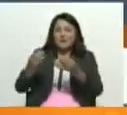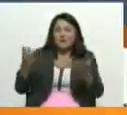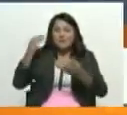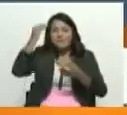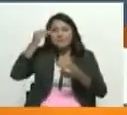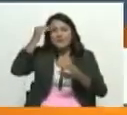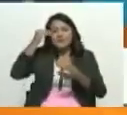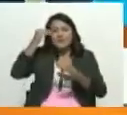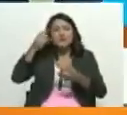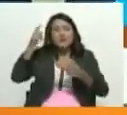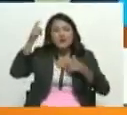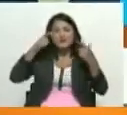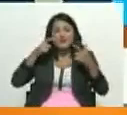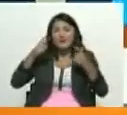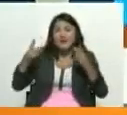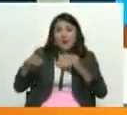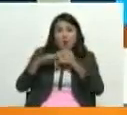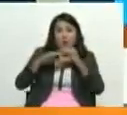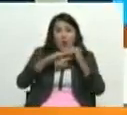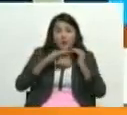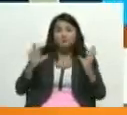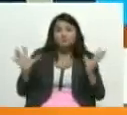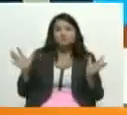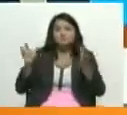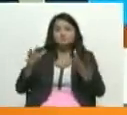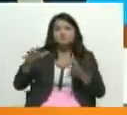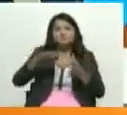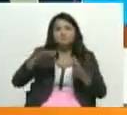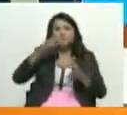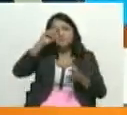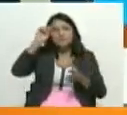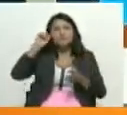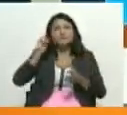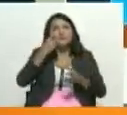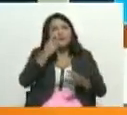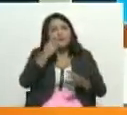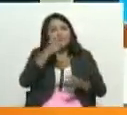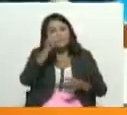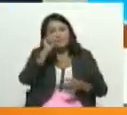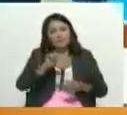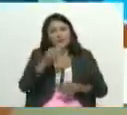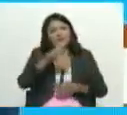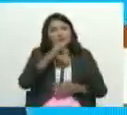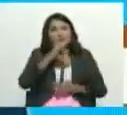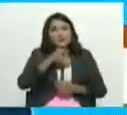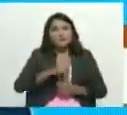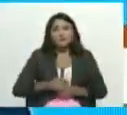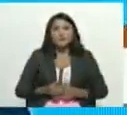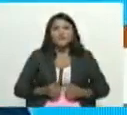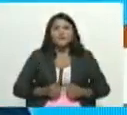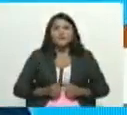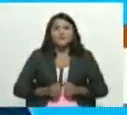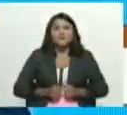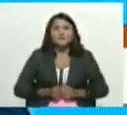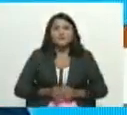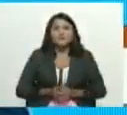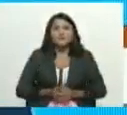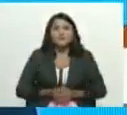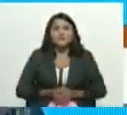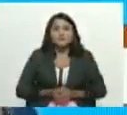pensamiento de todos y cada uno de los países vamos a ver de inmediato los que está ocurriendo en el lugar debo pedir